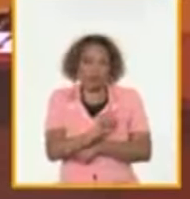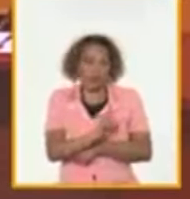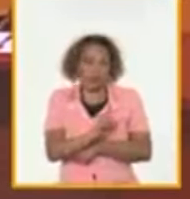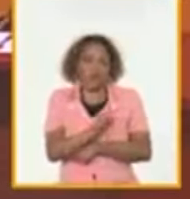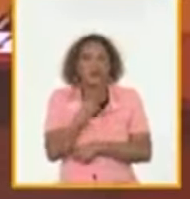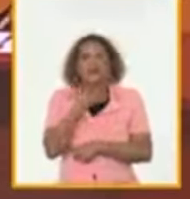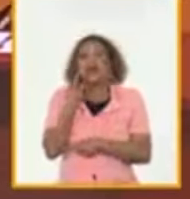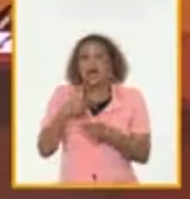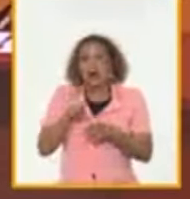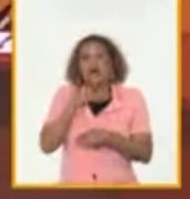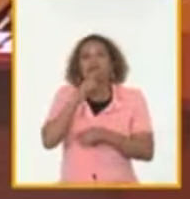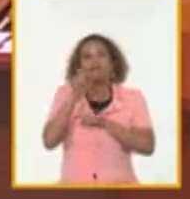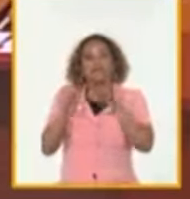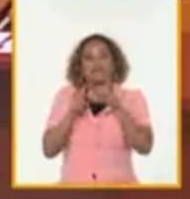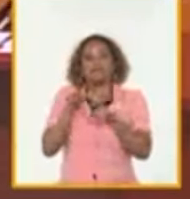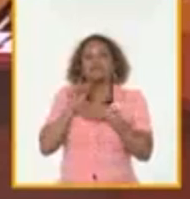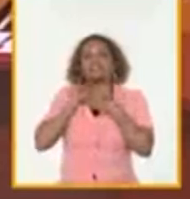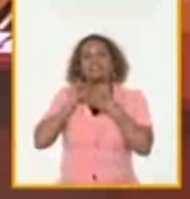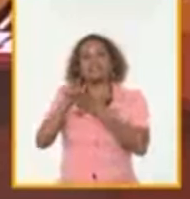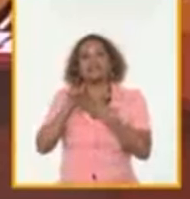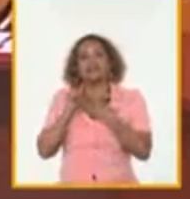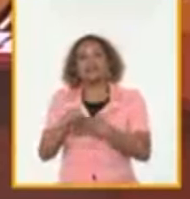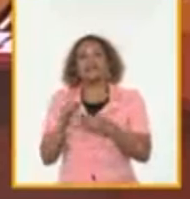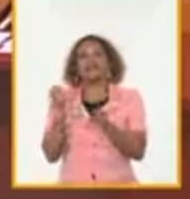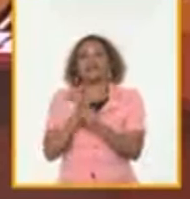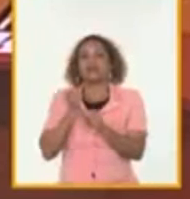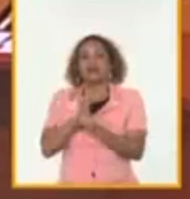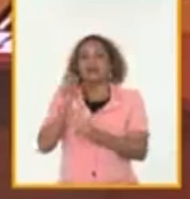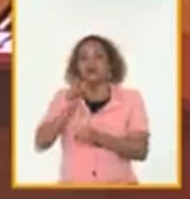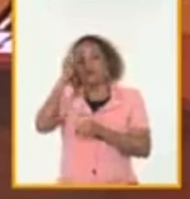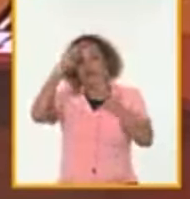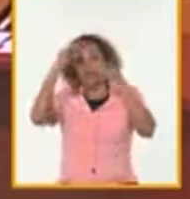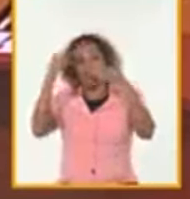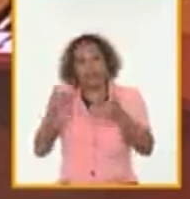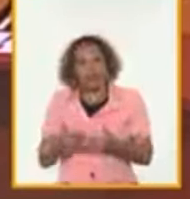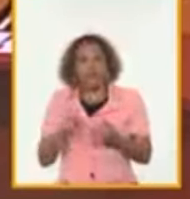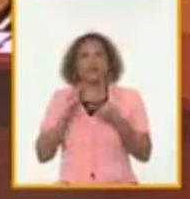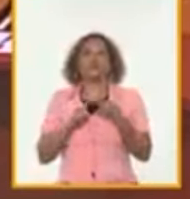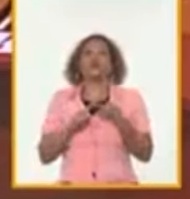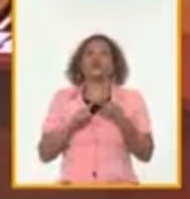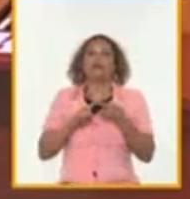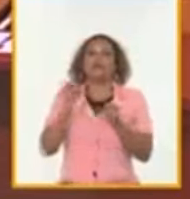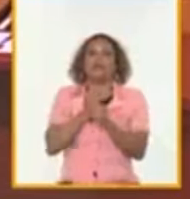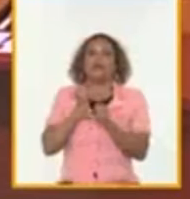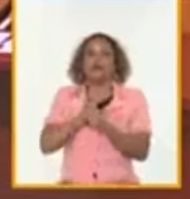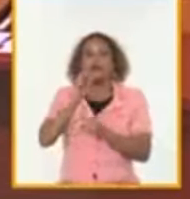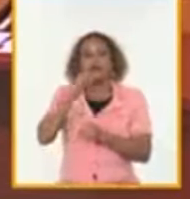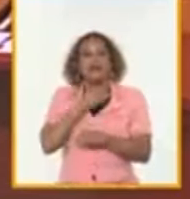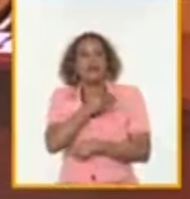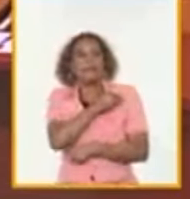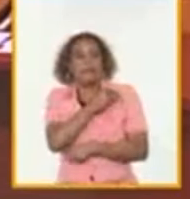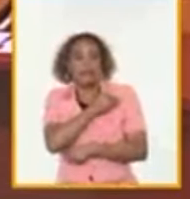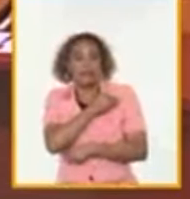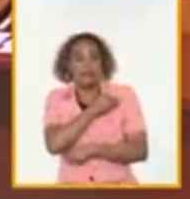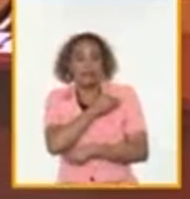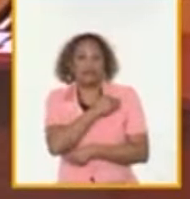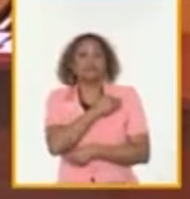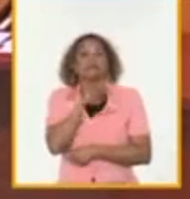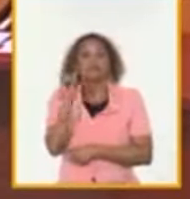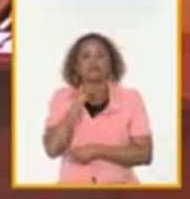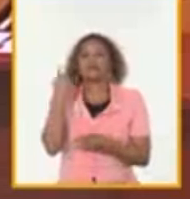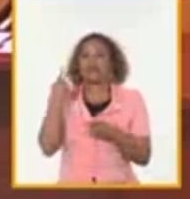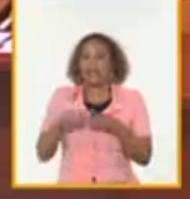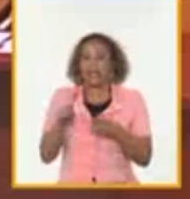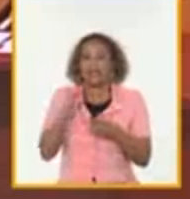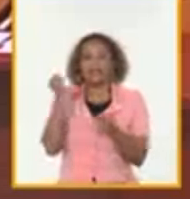sino ahora mismo le está prestando servicio a trabajadoras de la salud a trabajadoras del miní a las propias trabajadoras que en un momento o